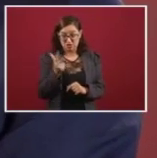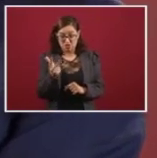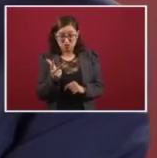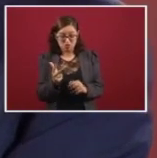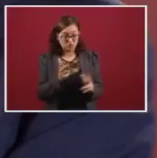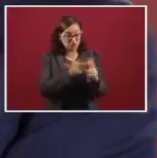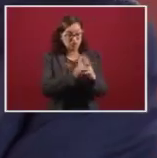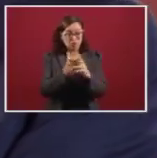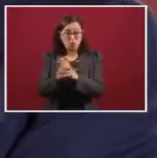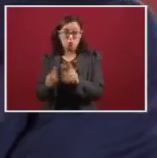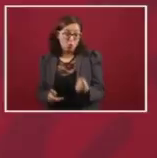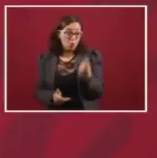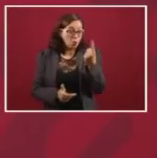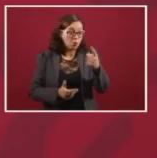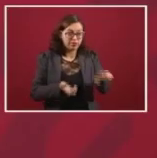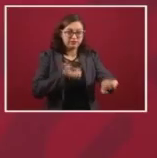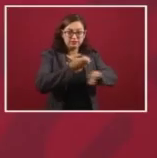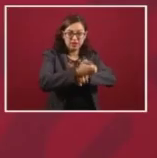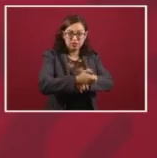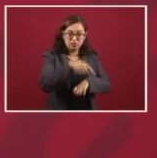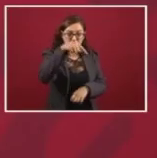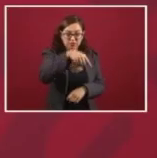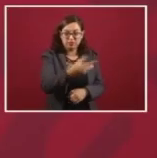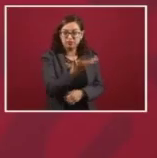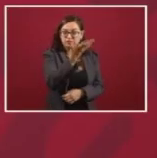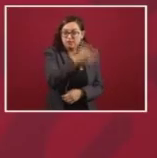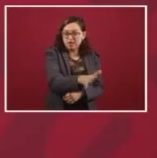cometen 10,